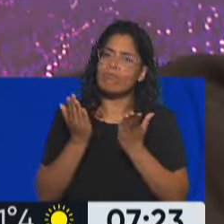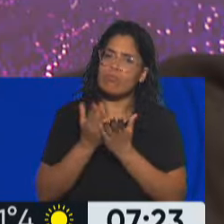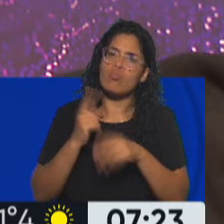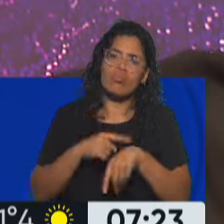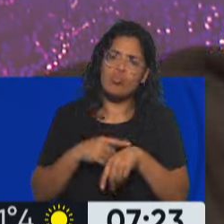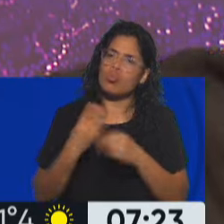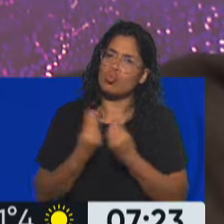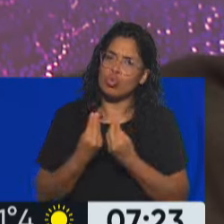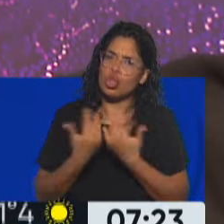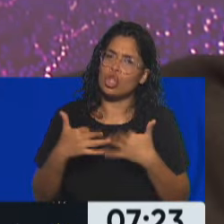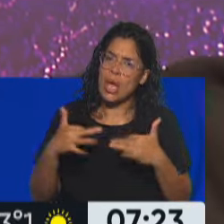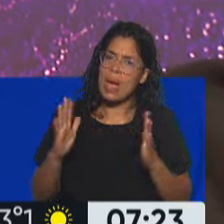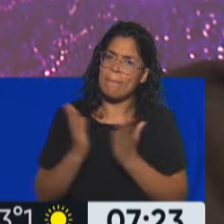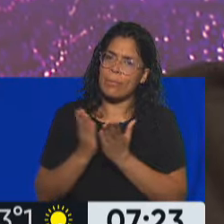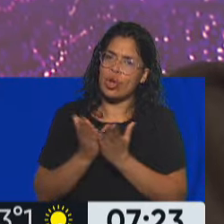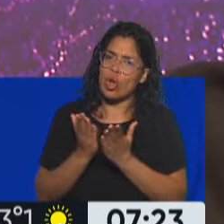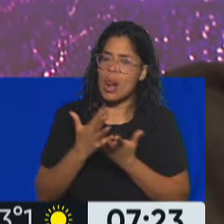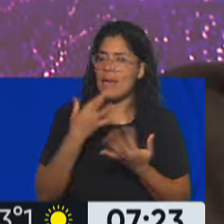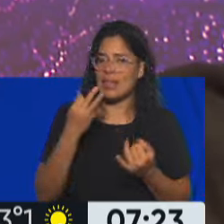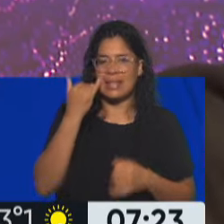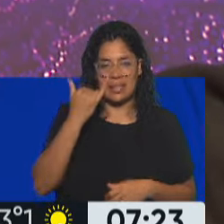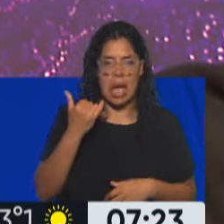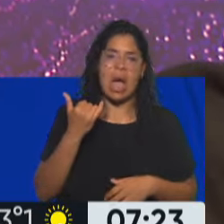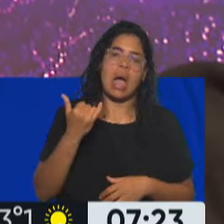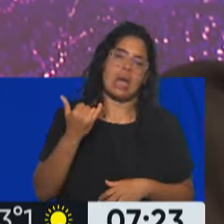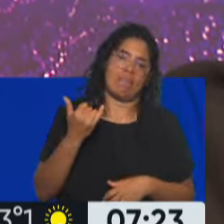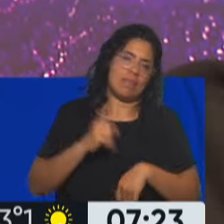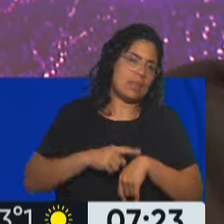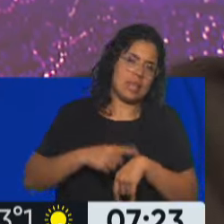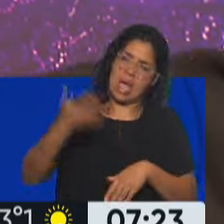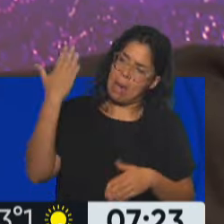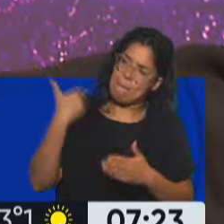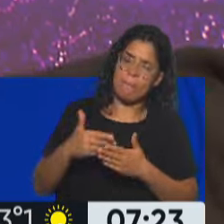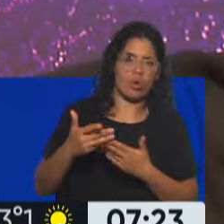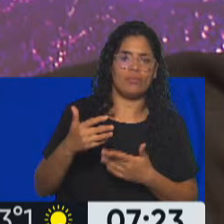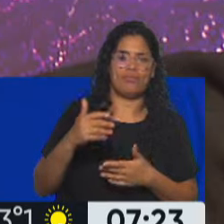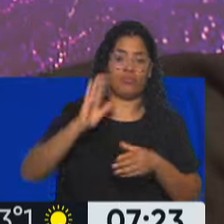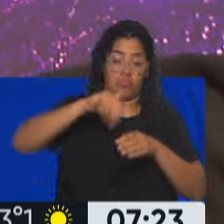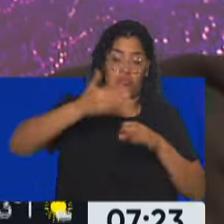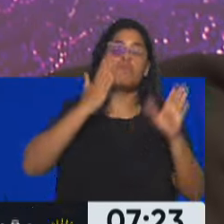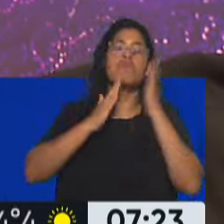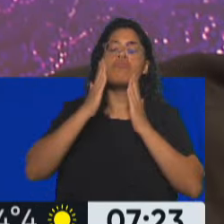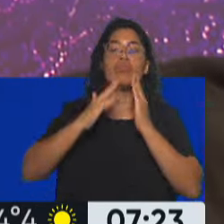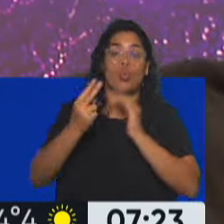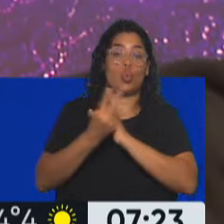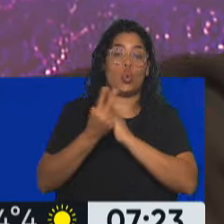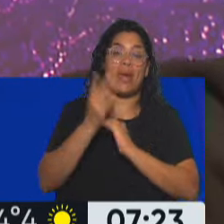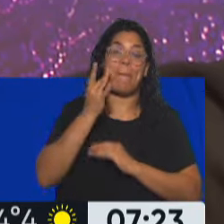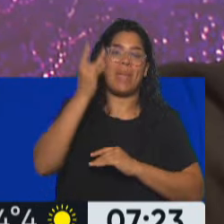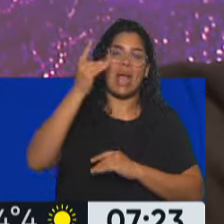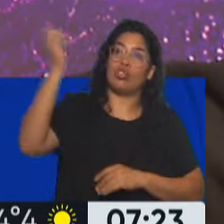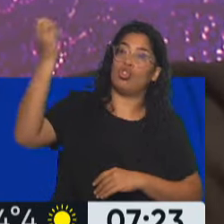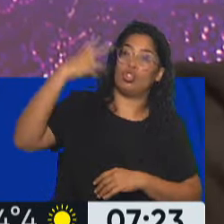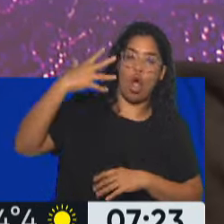especialidad, ¿no? Ya hace mucho tiempo que se sabe que el uso de los protectores solares previenen distintos tipos de cánceres de